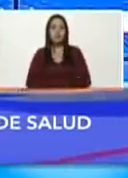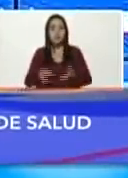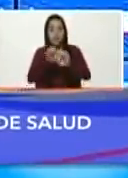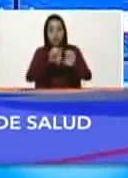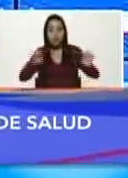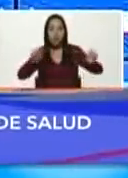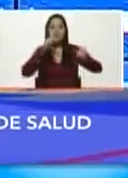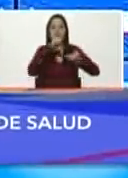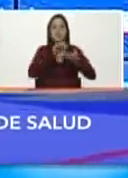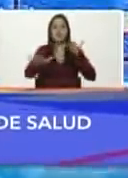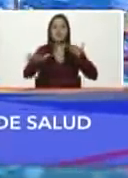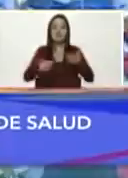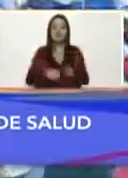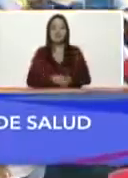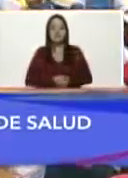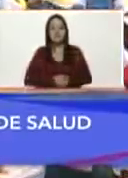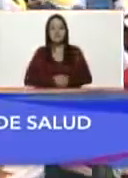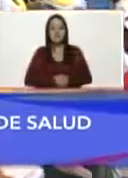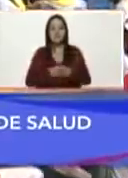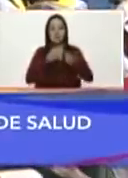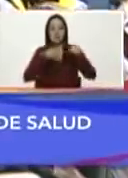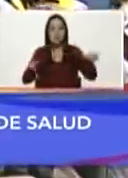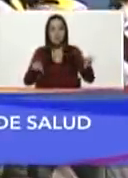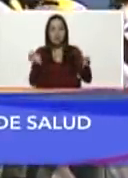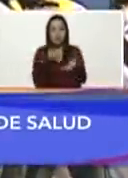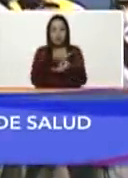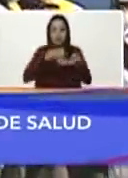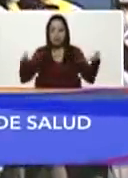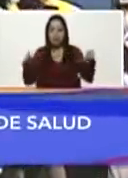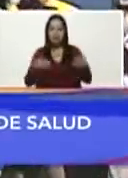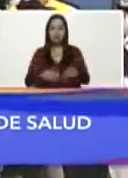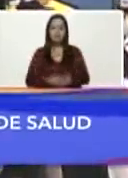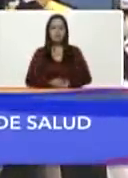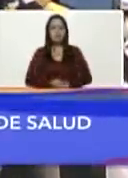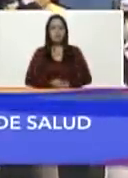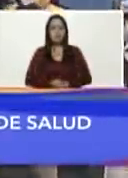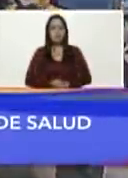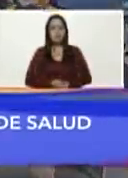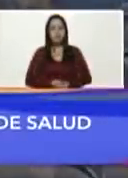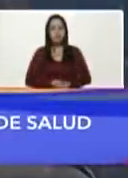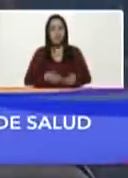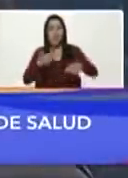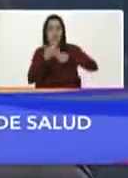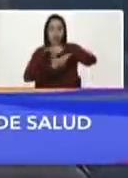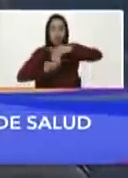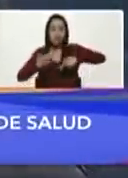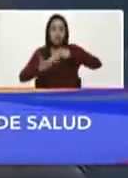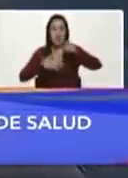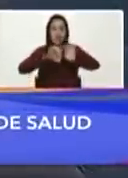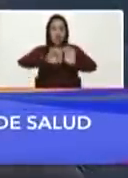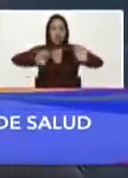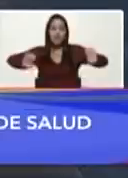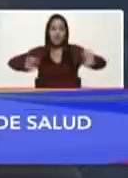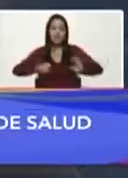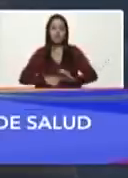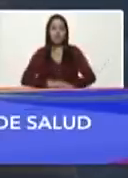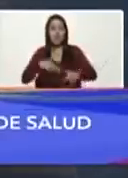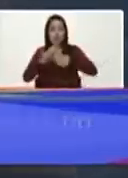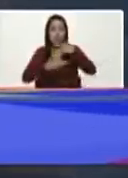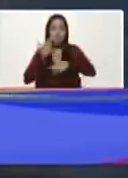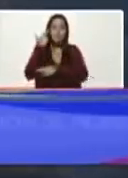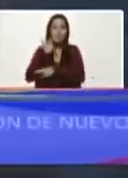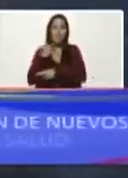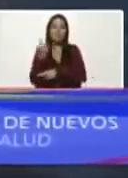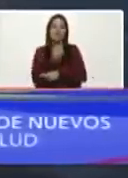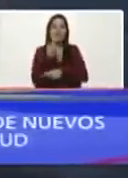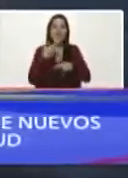educación gratuita, pública y de calidad. La revolución educativa de la revolución bolivariana, solo